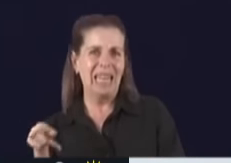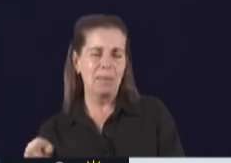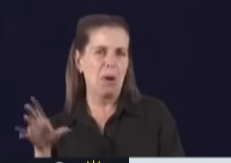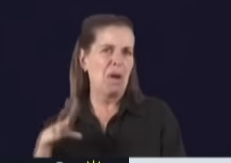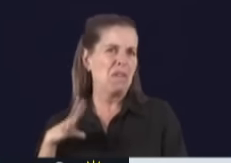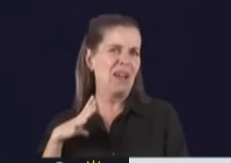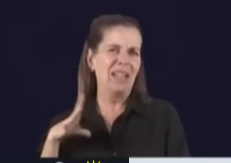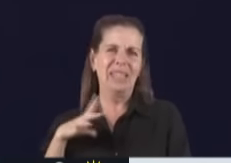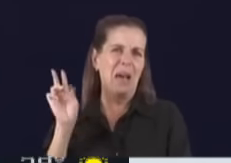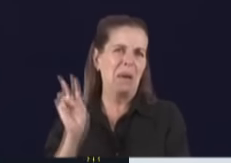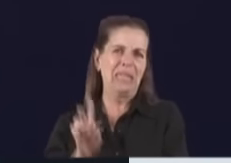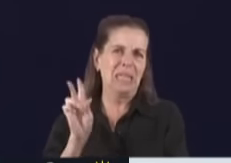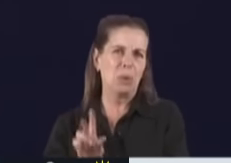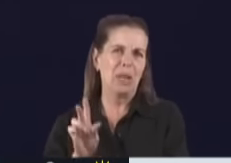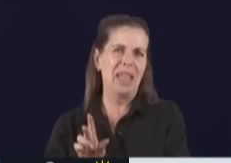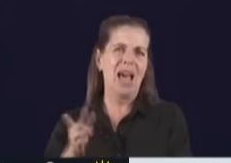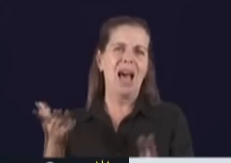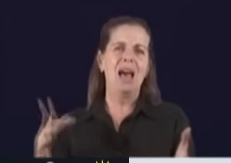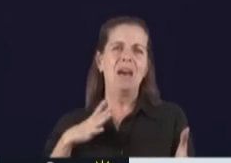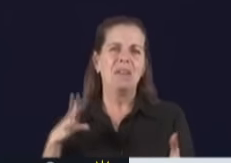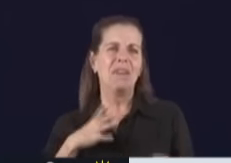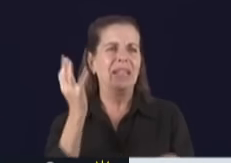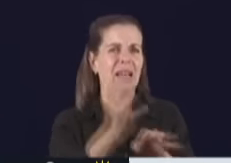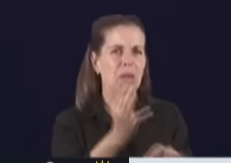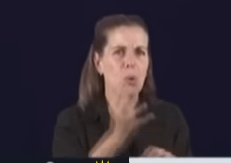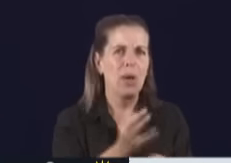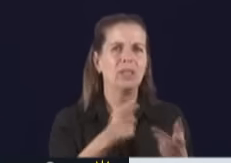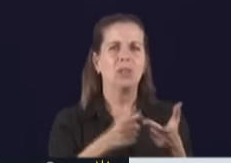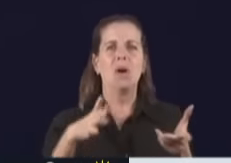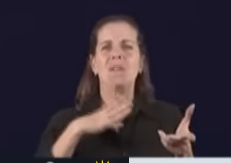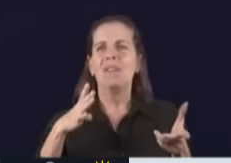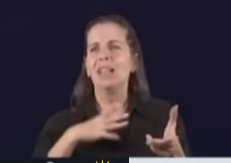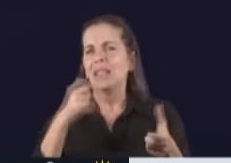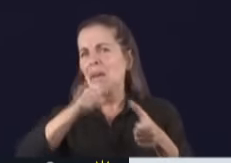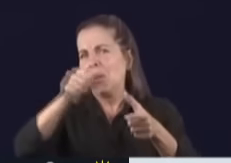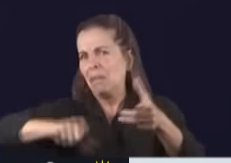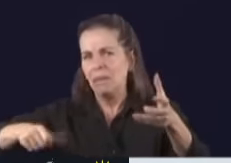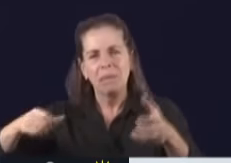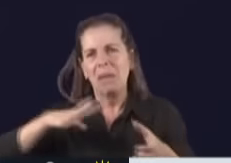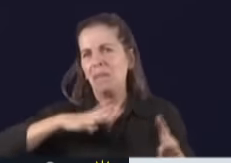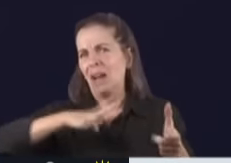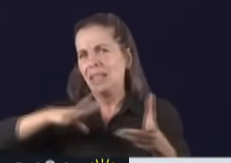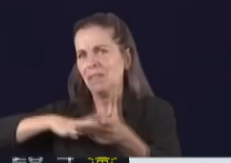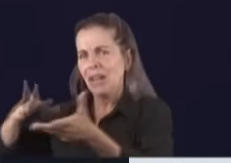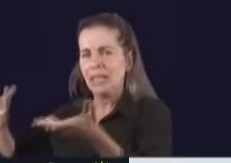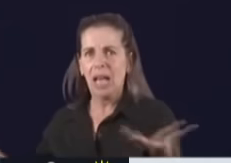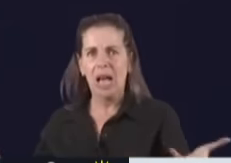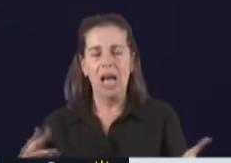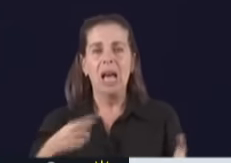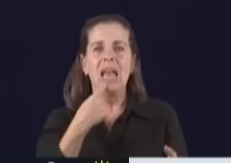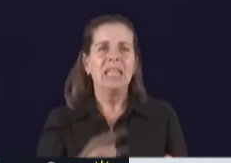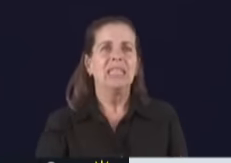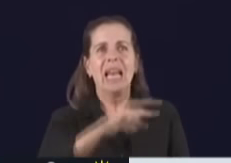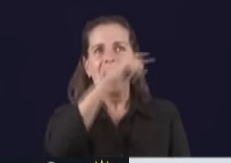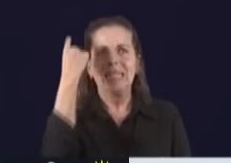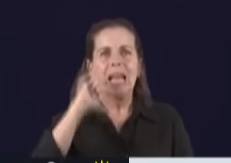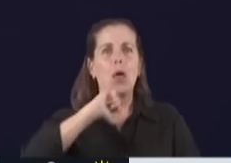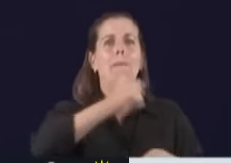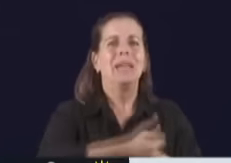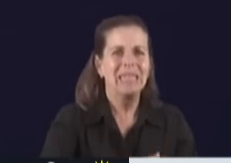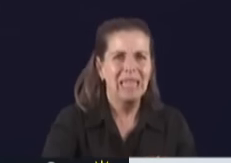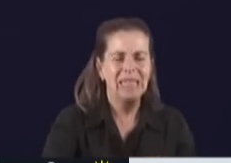mejor educación, ni en mejores servicios públicos. El Estado presente era un Estado al servicio de la clase política,